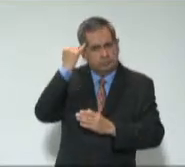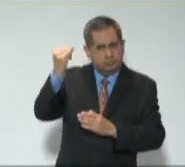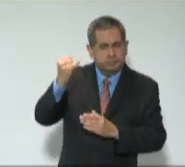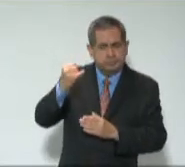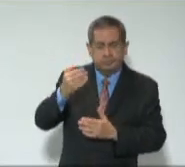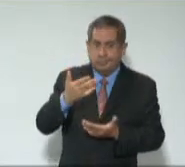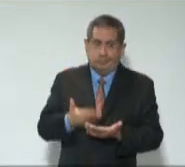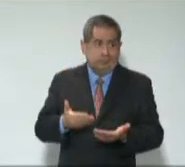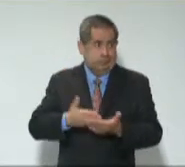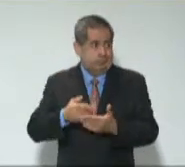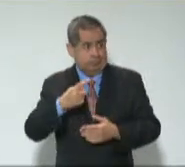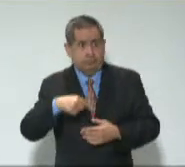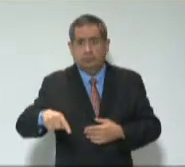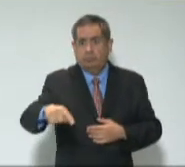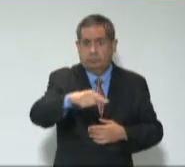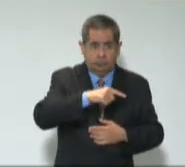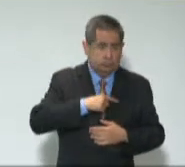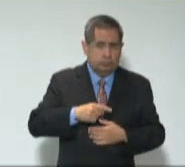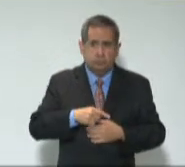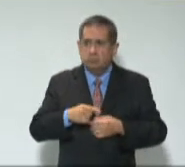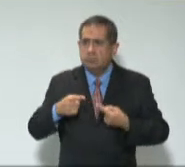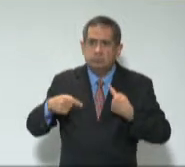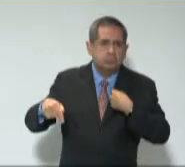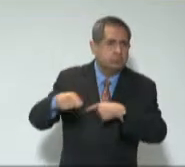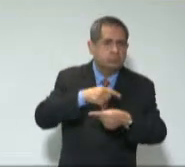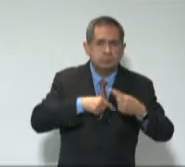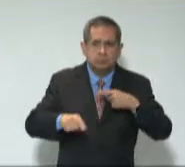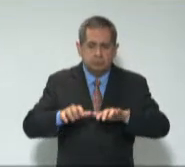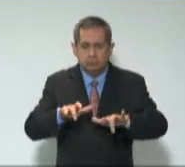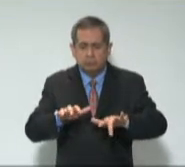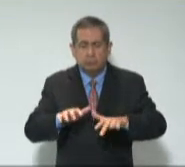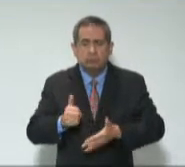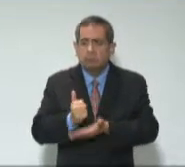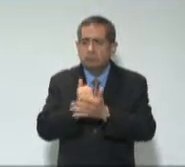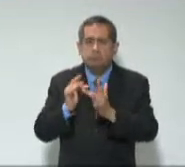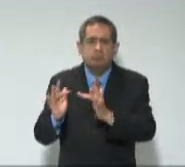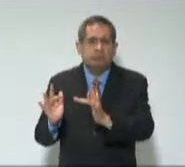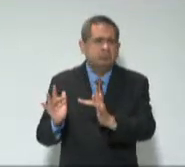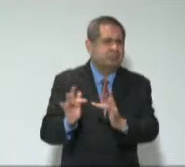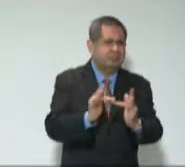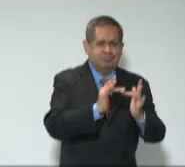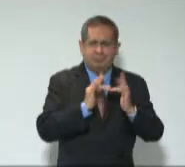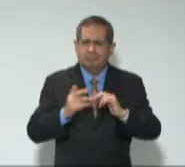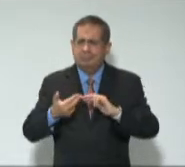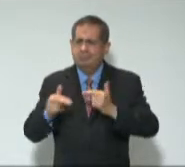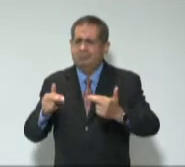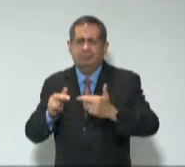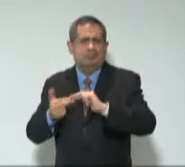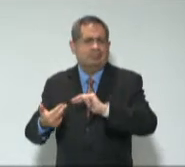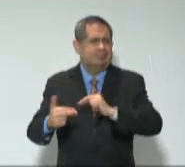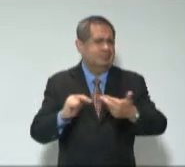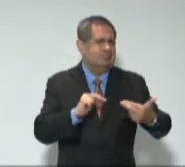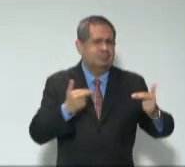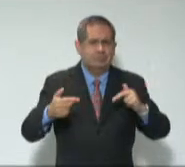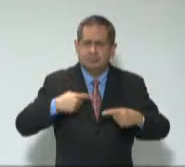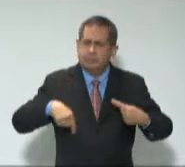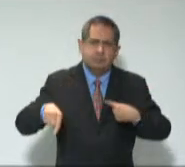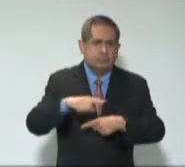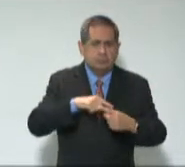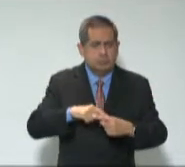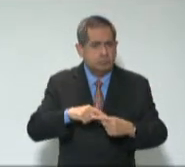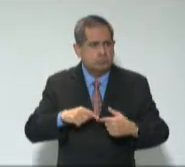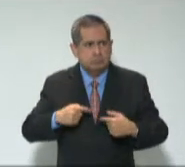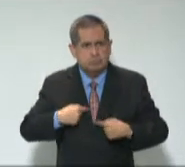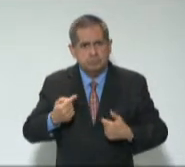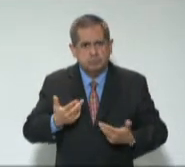demanda La era de la interdependencia digital en la que nos encontramos voy a plantear estos elementos